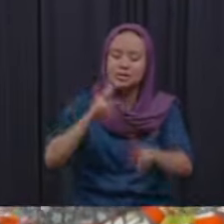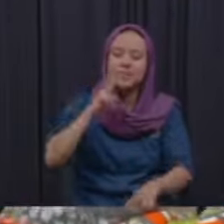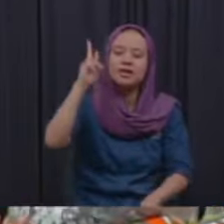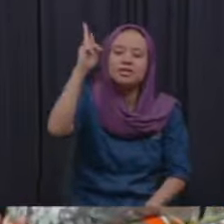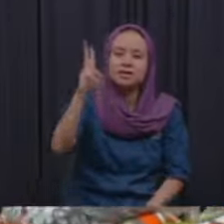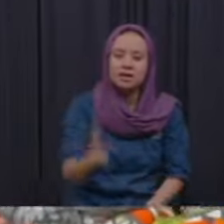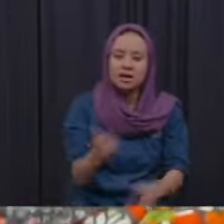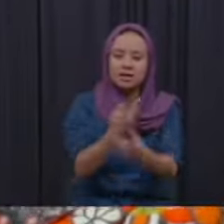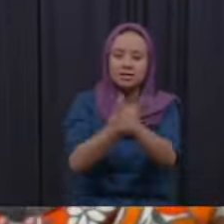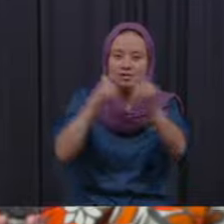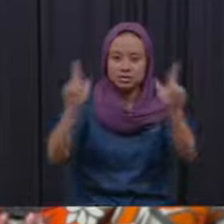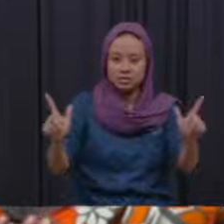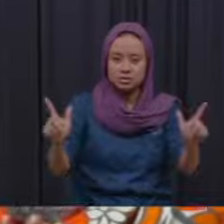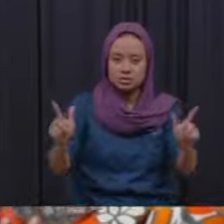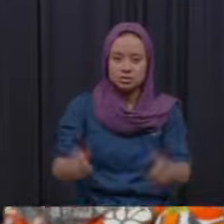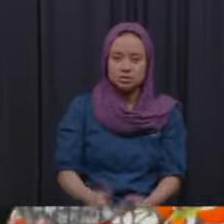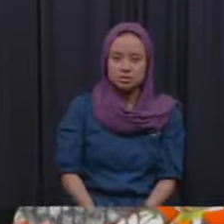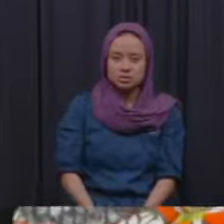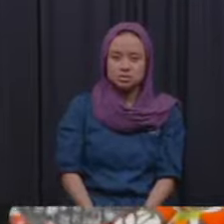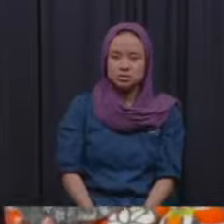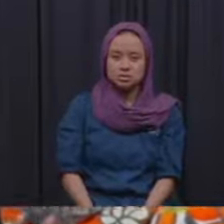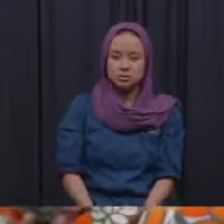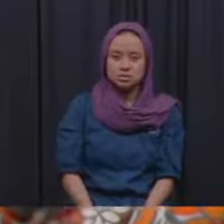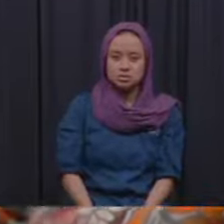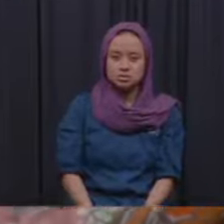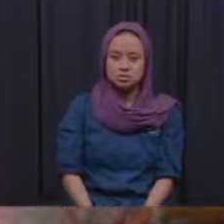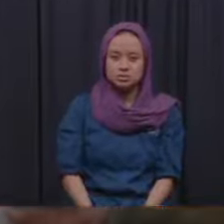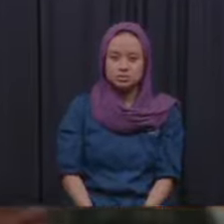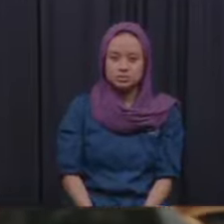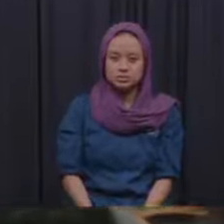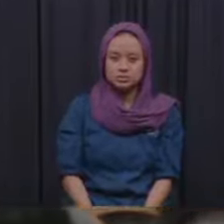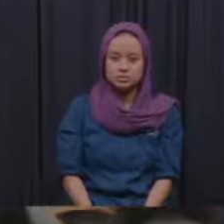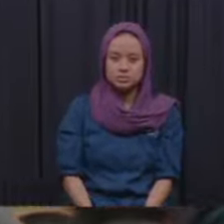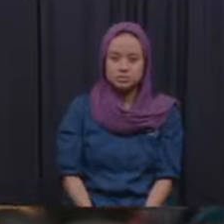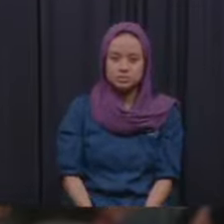Asakibasei. Irra basarai candara basaya.